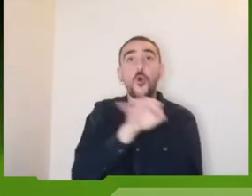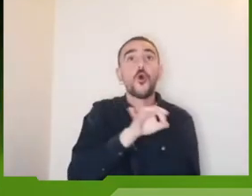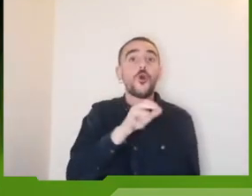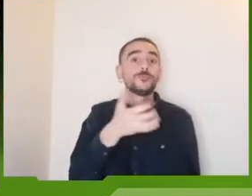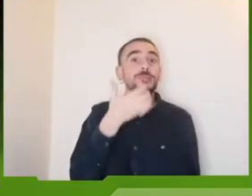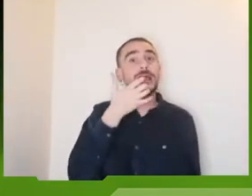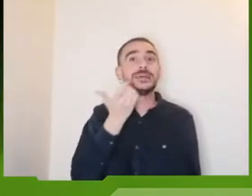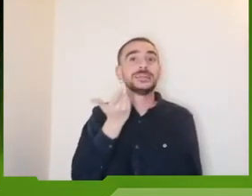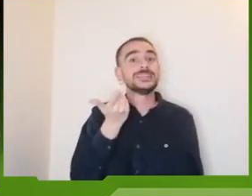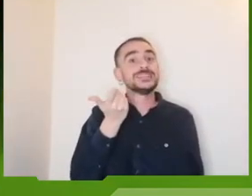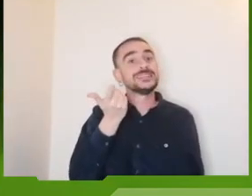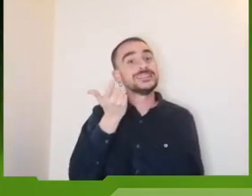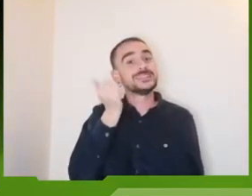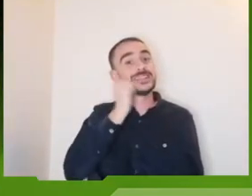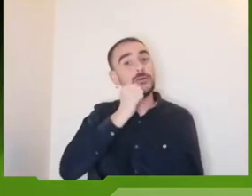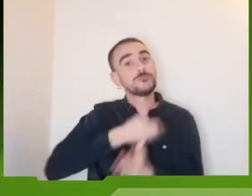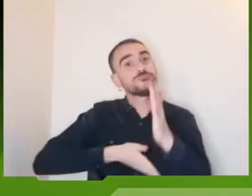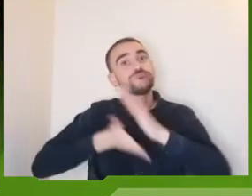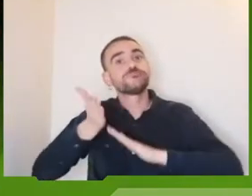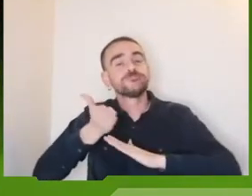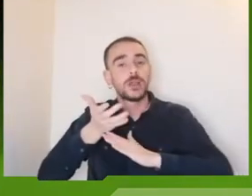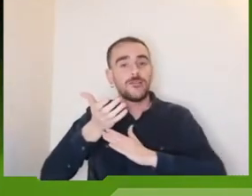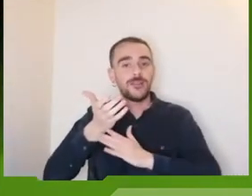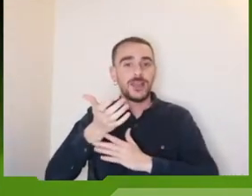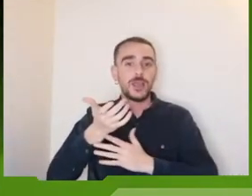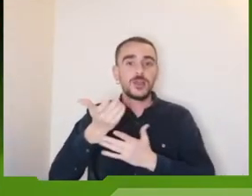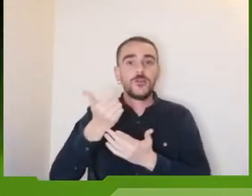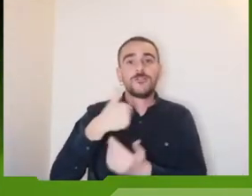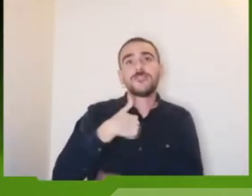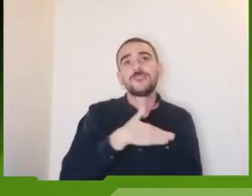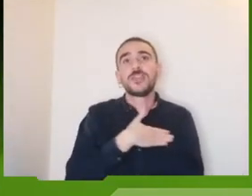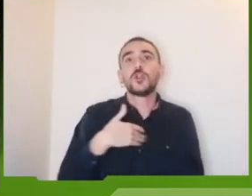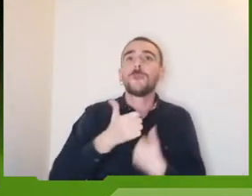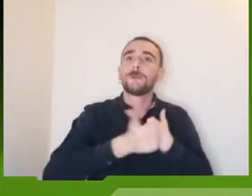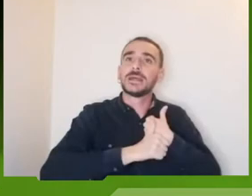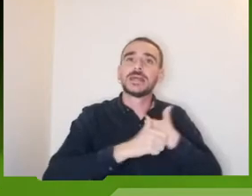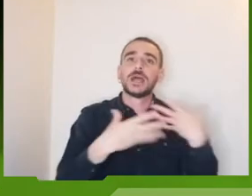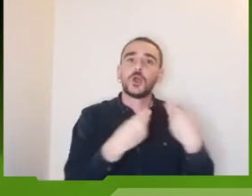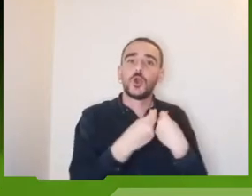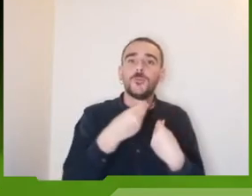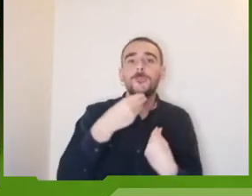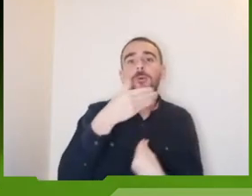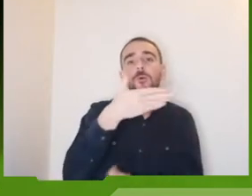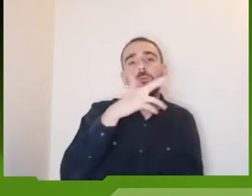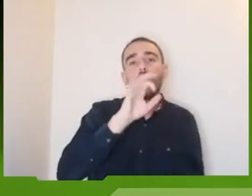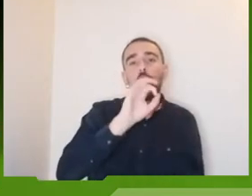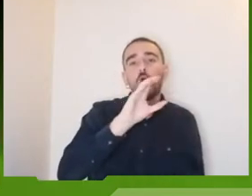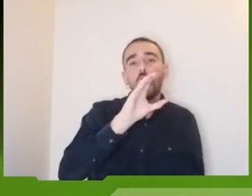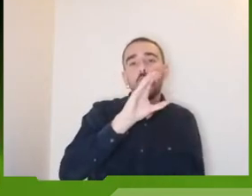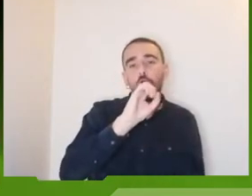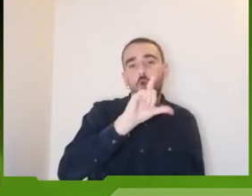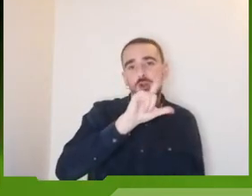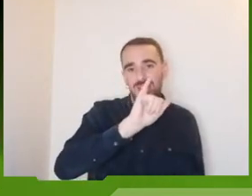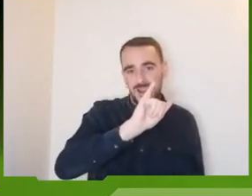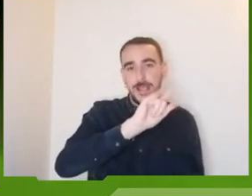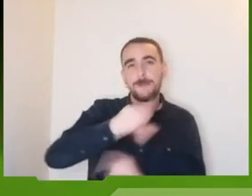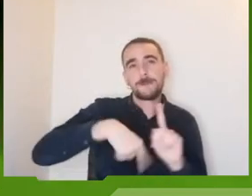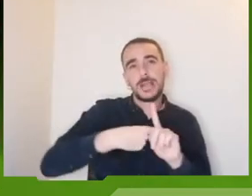apetece brócoli y patata hervida, pero quiero tener otro sabor, aparte de más cantidad de otra cosa, pues le